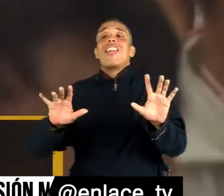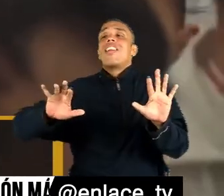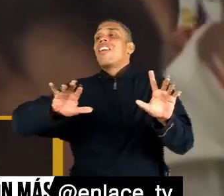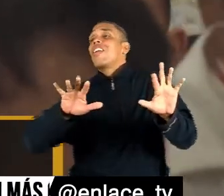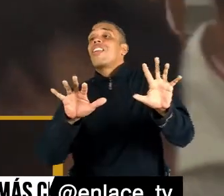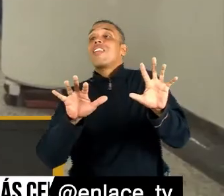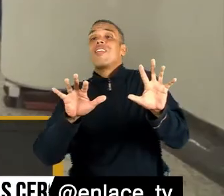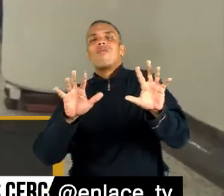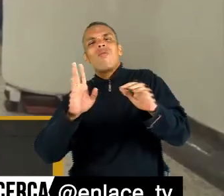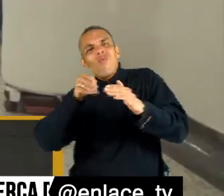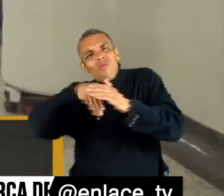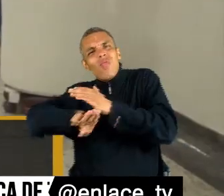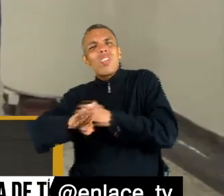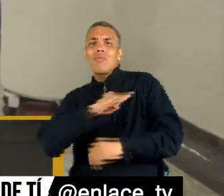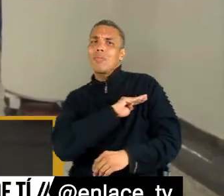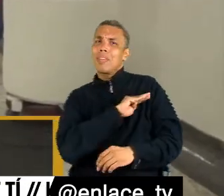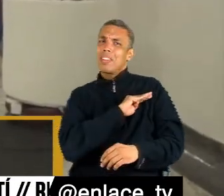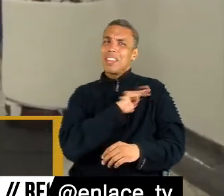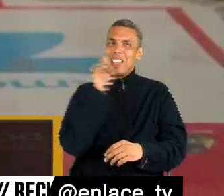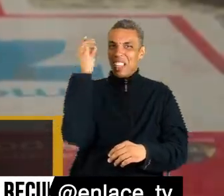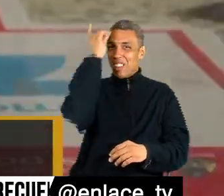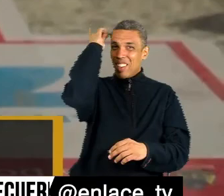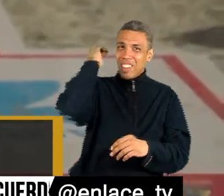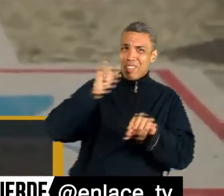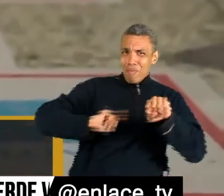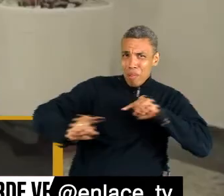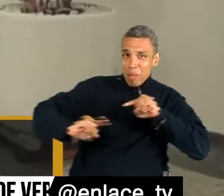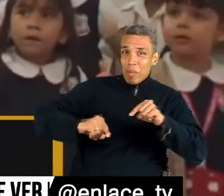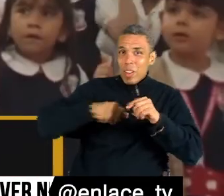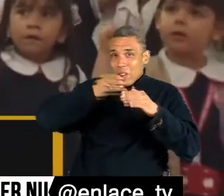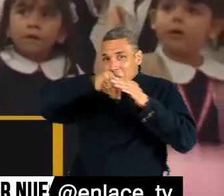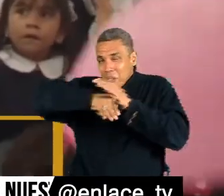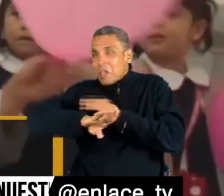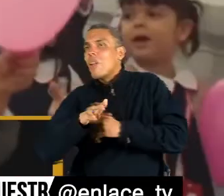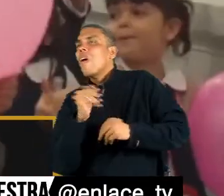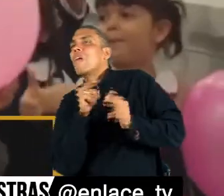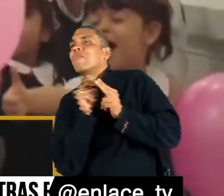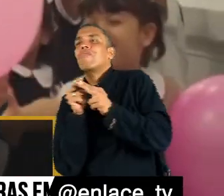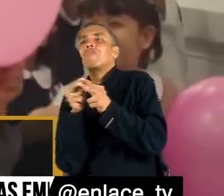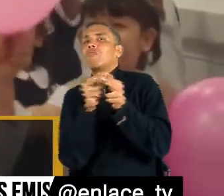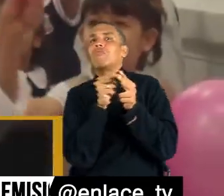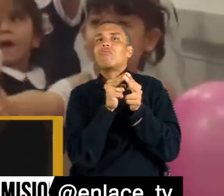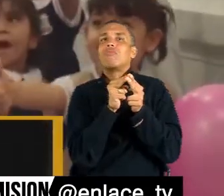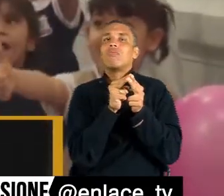Palacio Municipal. Así fueron homenajeados durante el mes de la niñez.